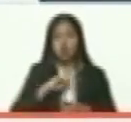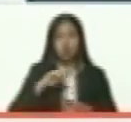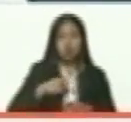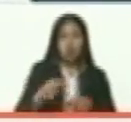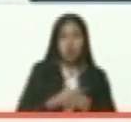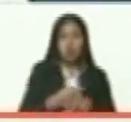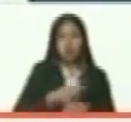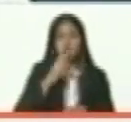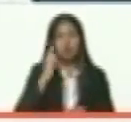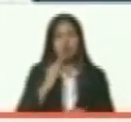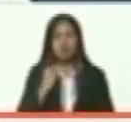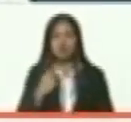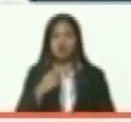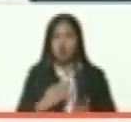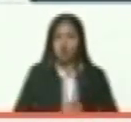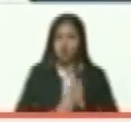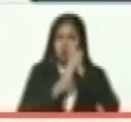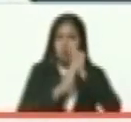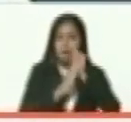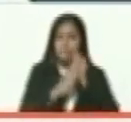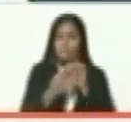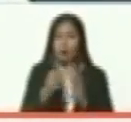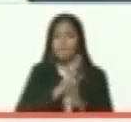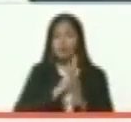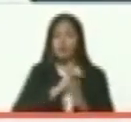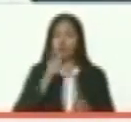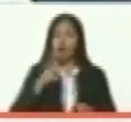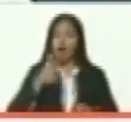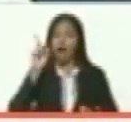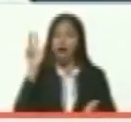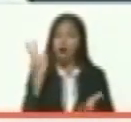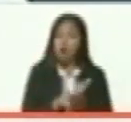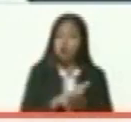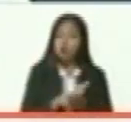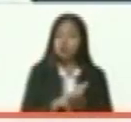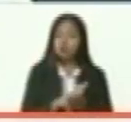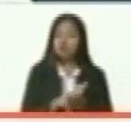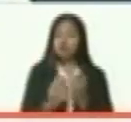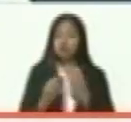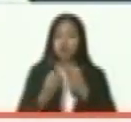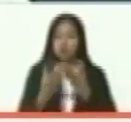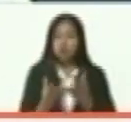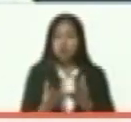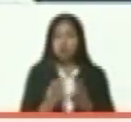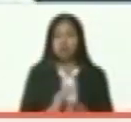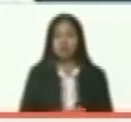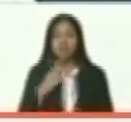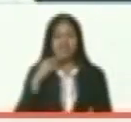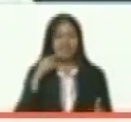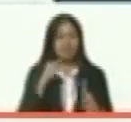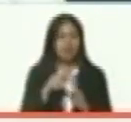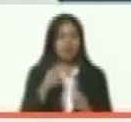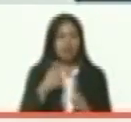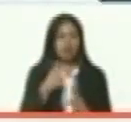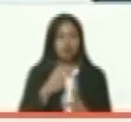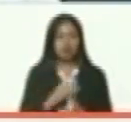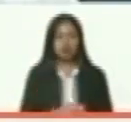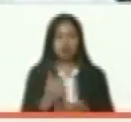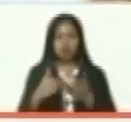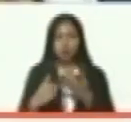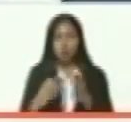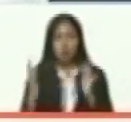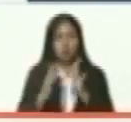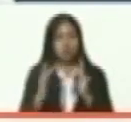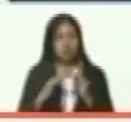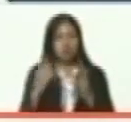gobierno bolivariano que yo presido bajo mi autorización expresa, directa. Varios